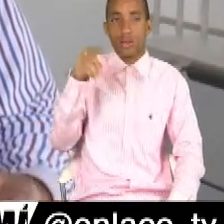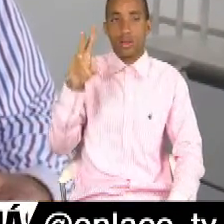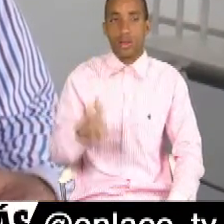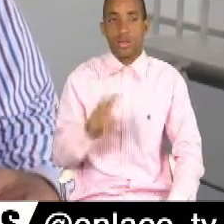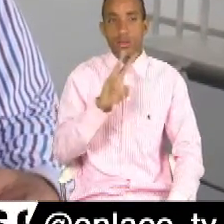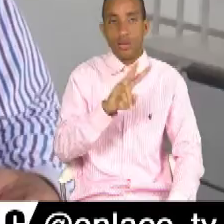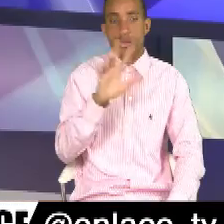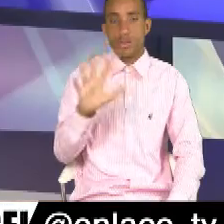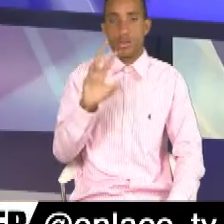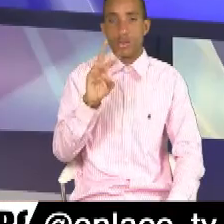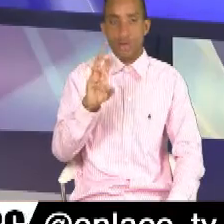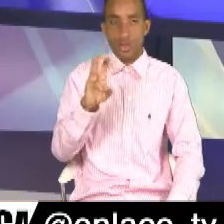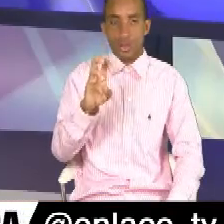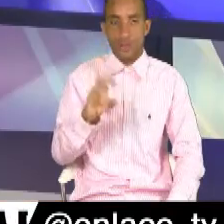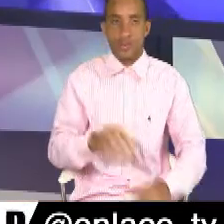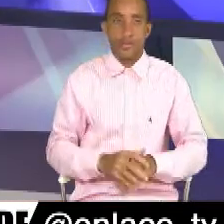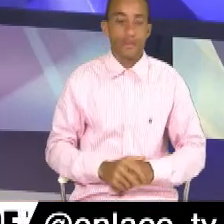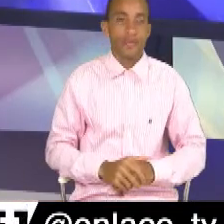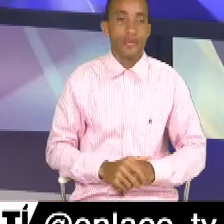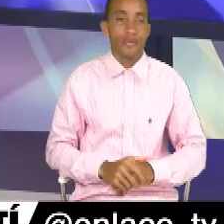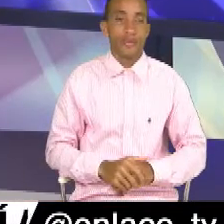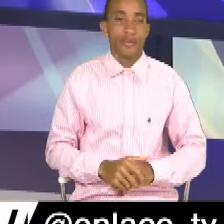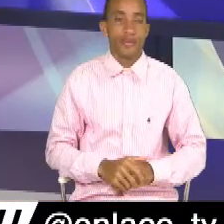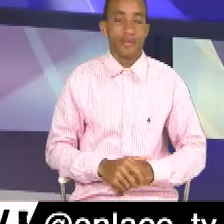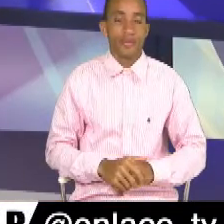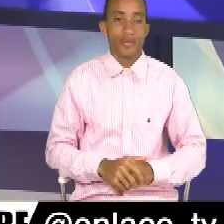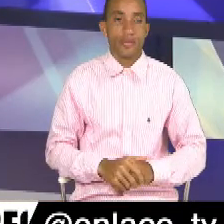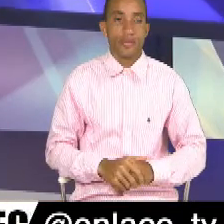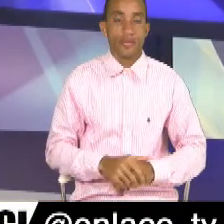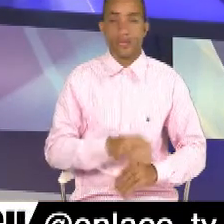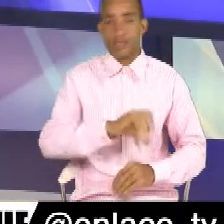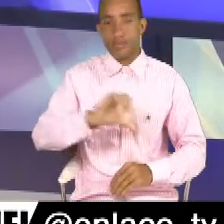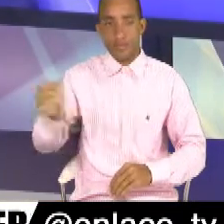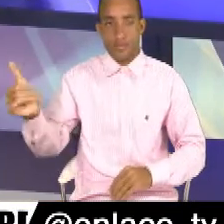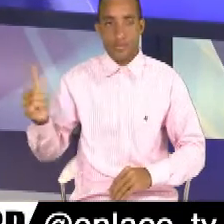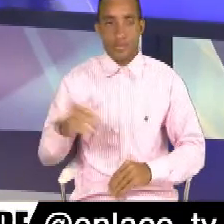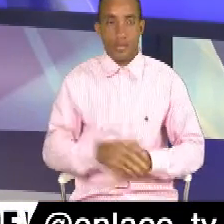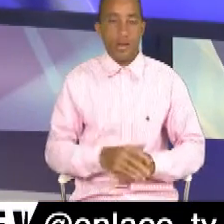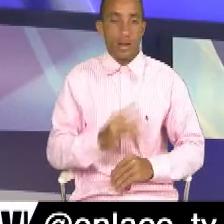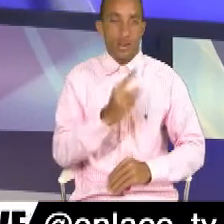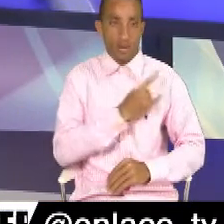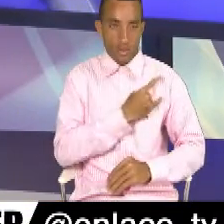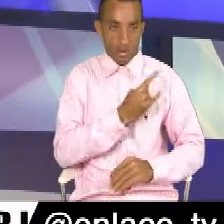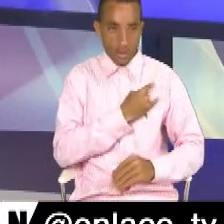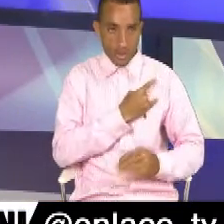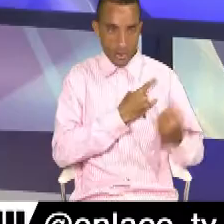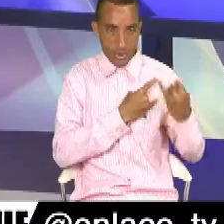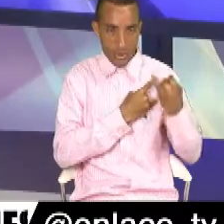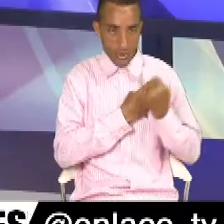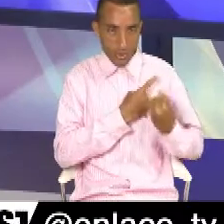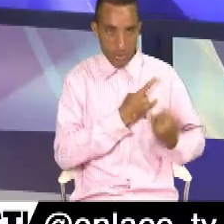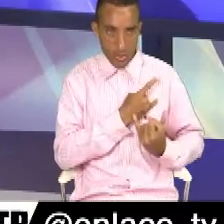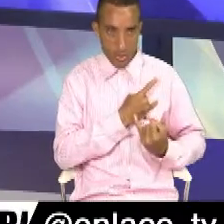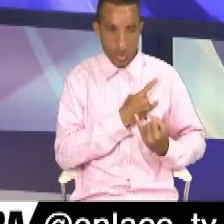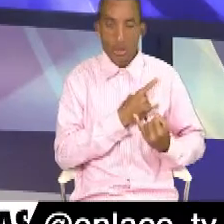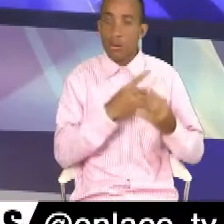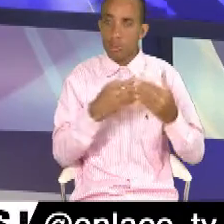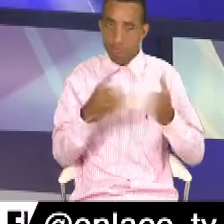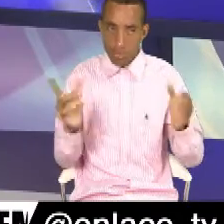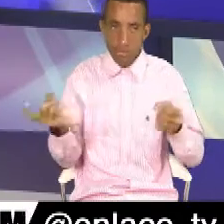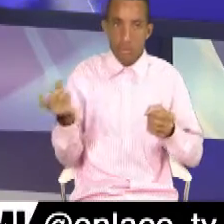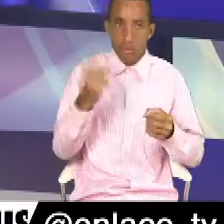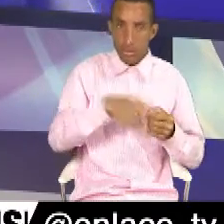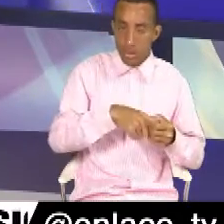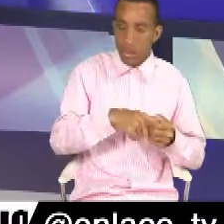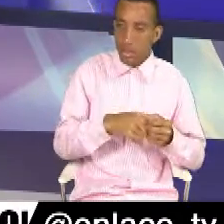321-217-2588. En otras noticias, la Universidad Industrial de Santander, UIS, anunció que tiene abiertas las inscripciones para nivel introductorio